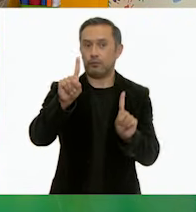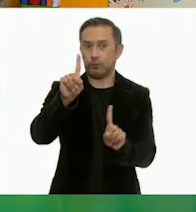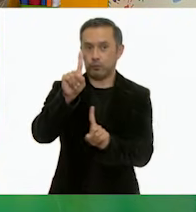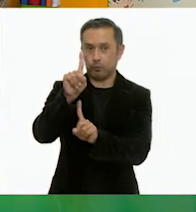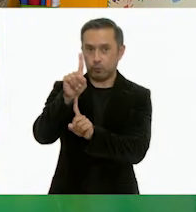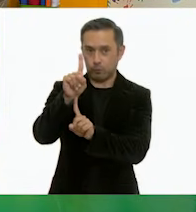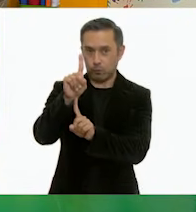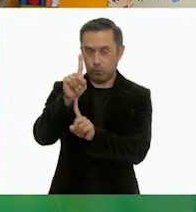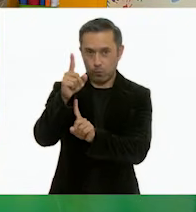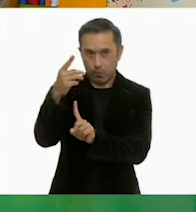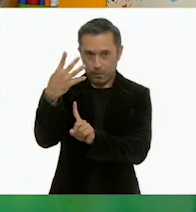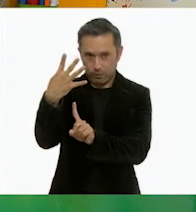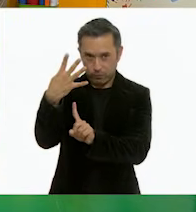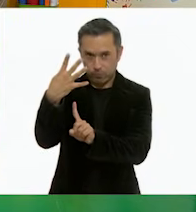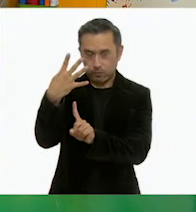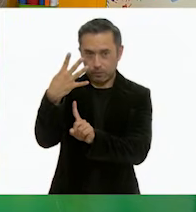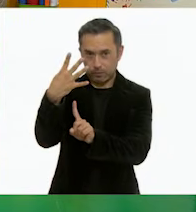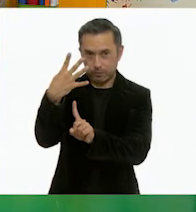cuatro,